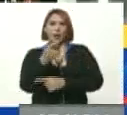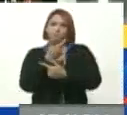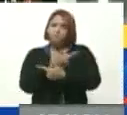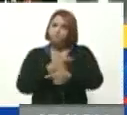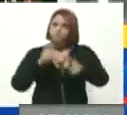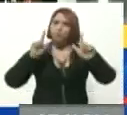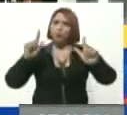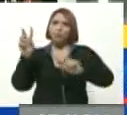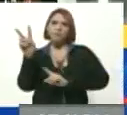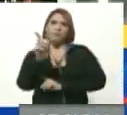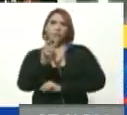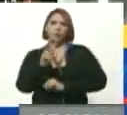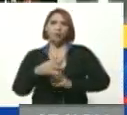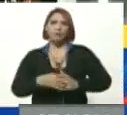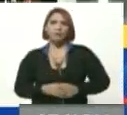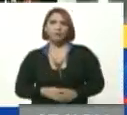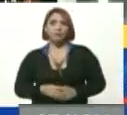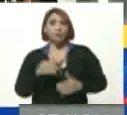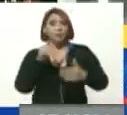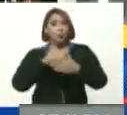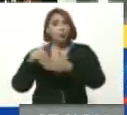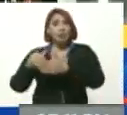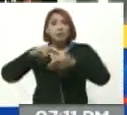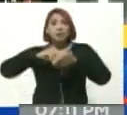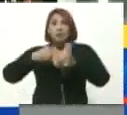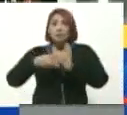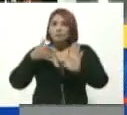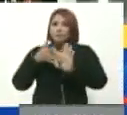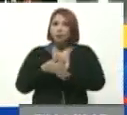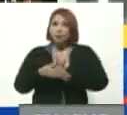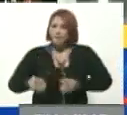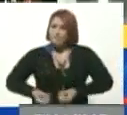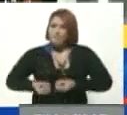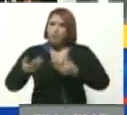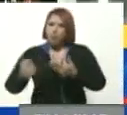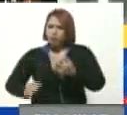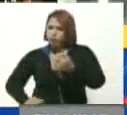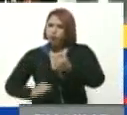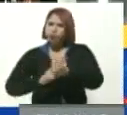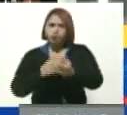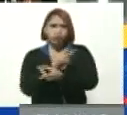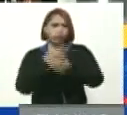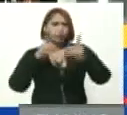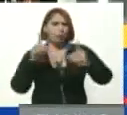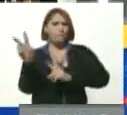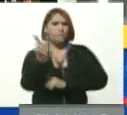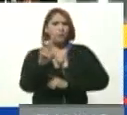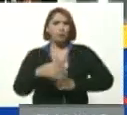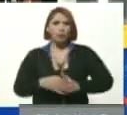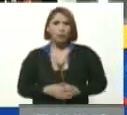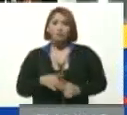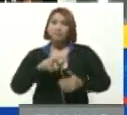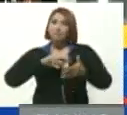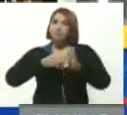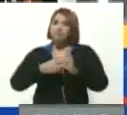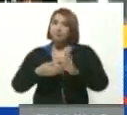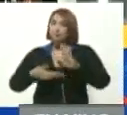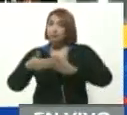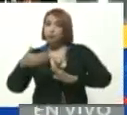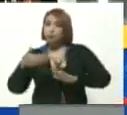libertad venezolana. Votar significa darle un respaldo a la democracia venezolana. Eso significa ir a